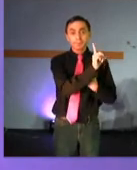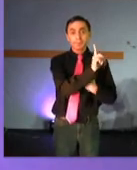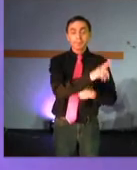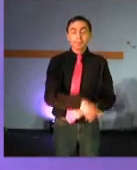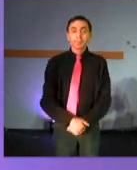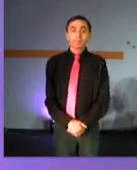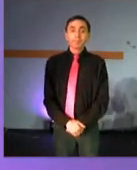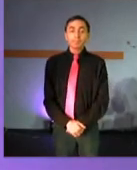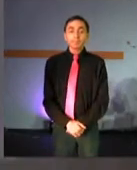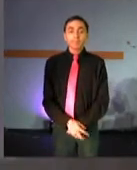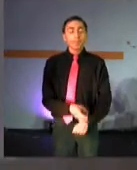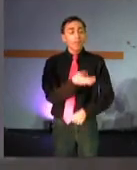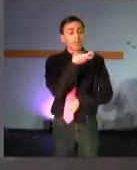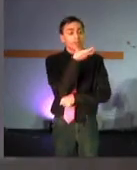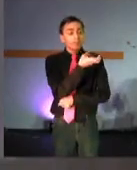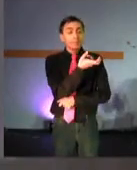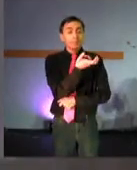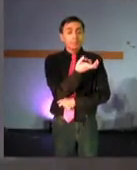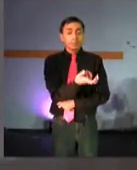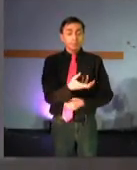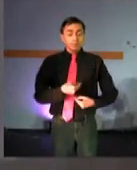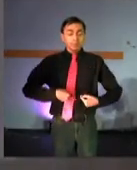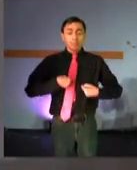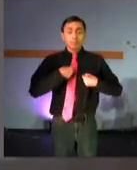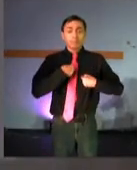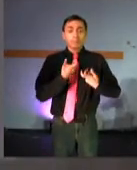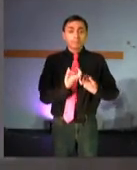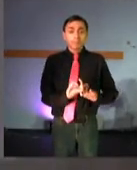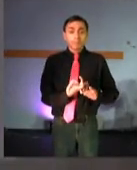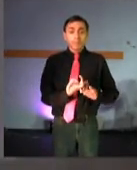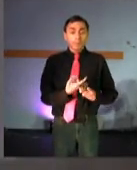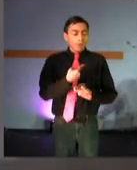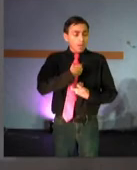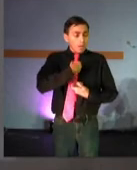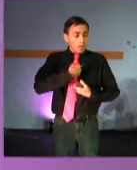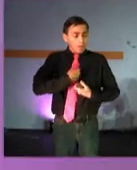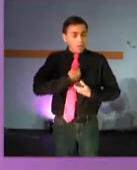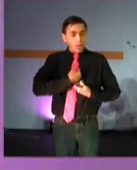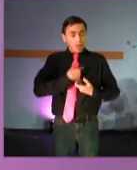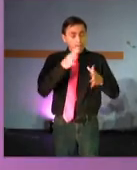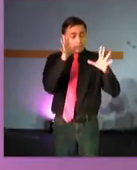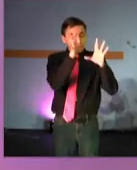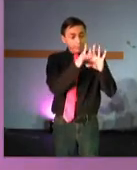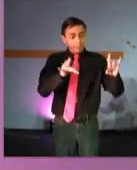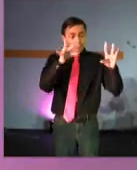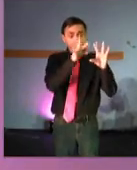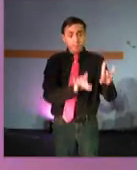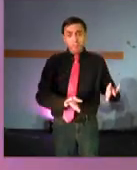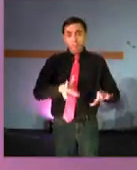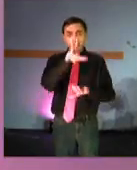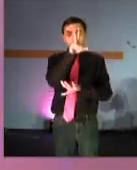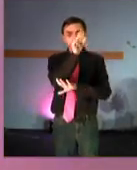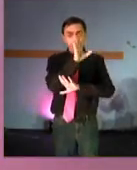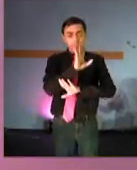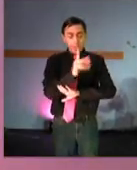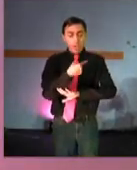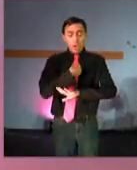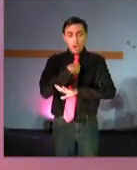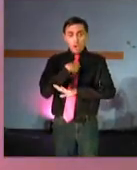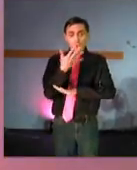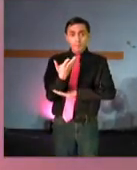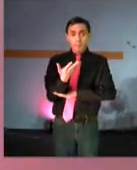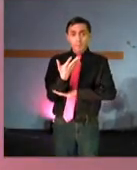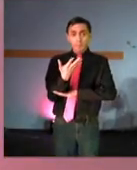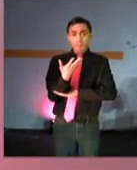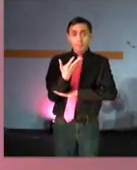fin, esa es parte, digamos, mi vida. Yo no la he relatado en las memorias, he preferido relatar la